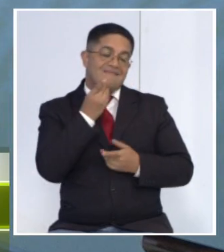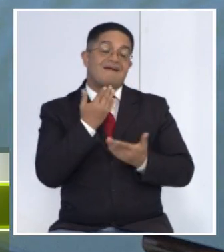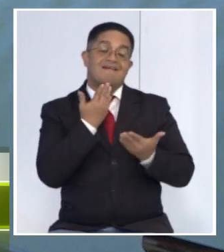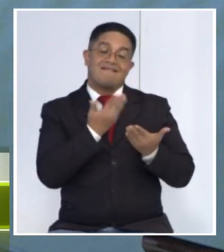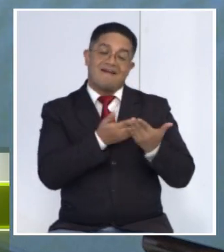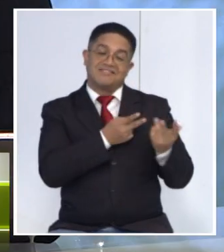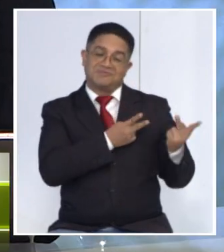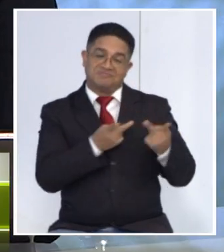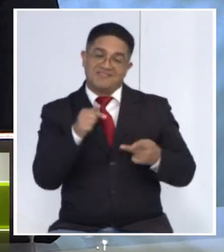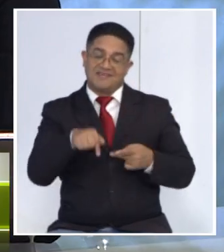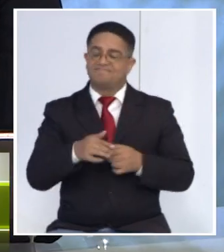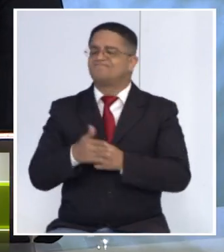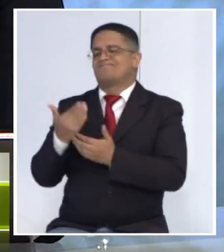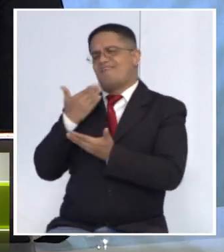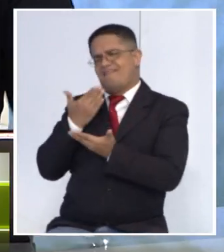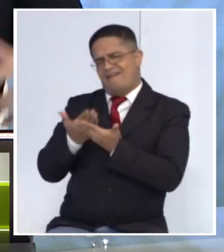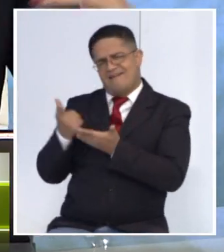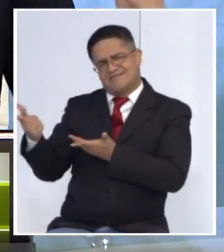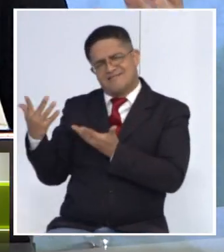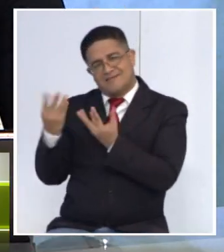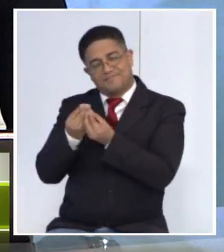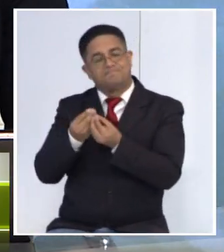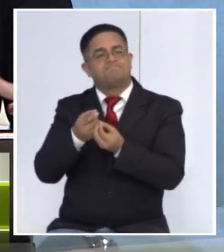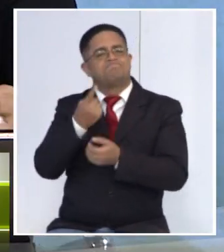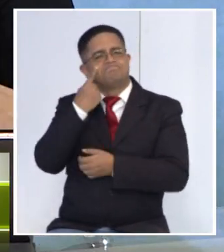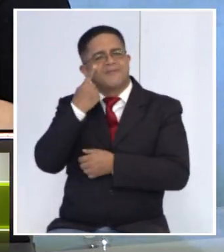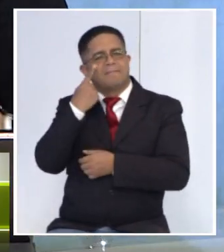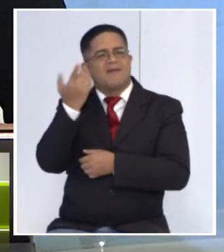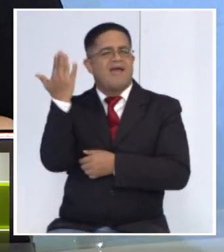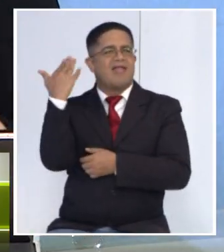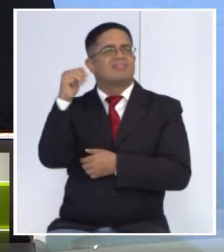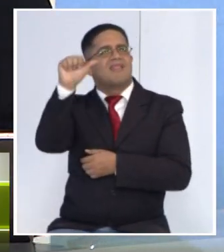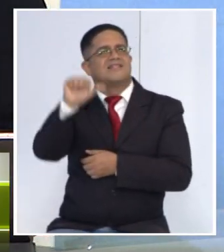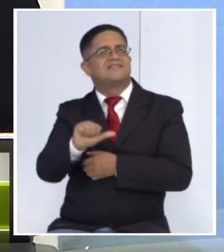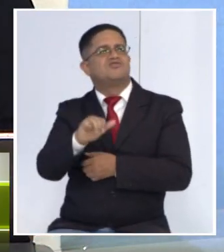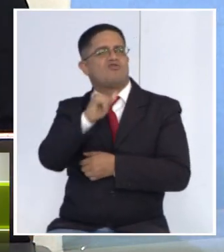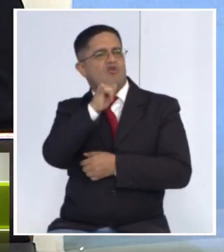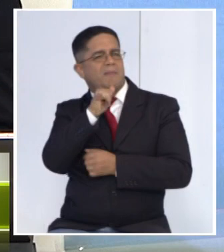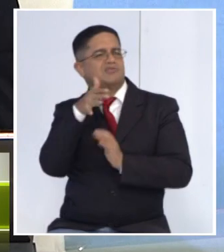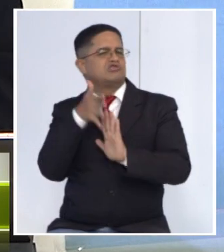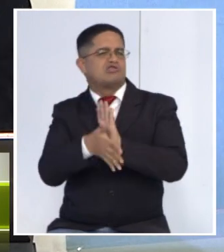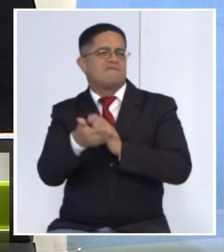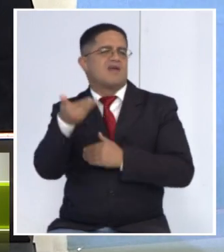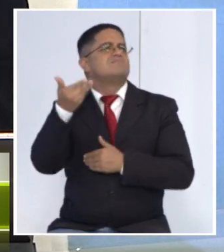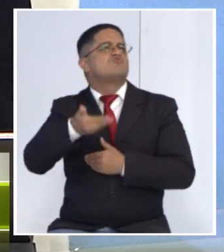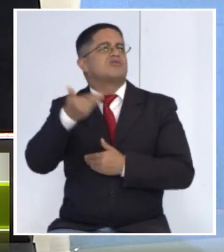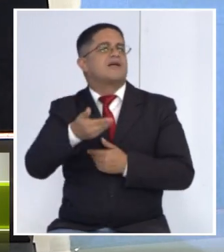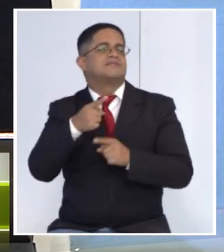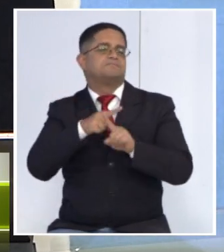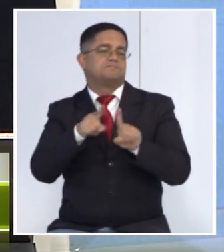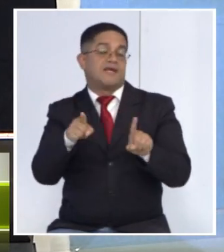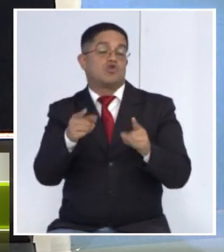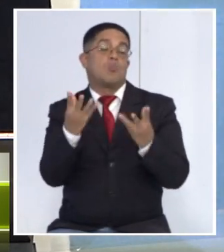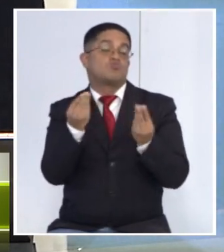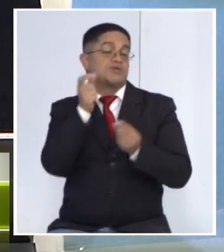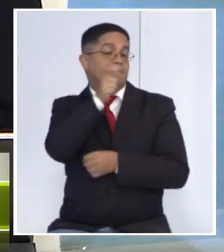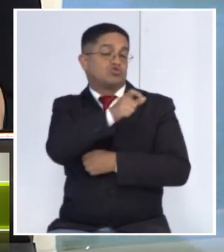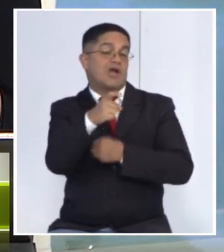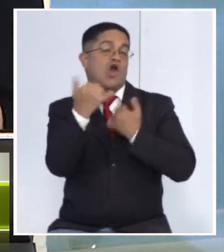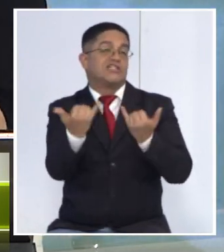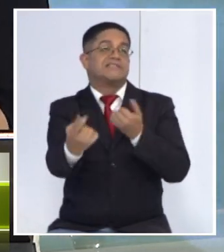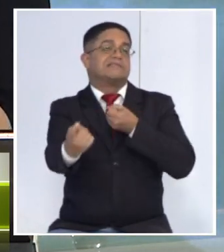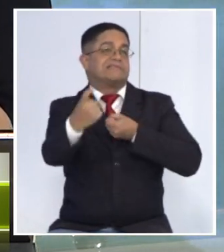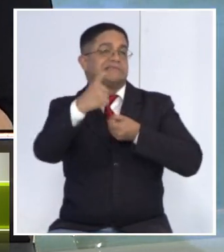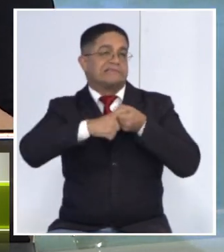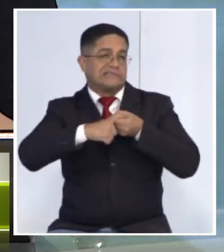aquí. Gracias por acompañarnos. Veíamos en la parte anterior un adelanto de la importancia de la lactancia, pero muchas personas se están conectando en este momento y